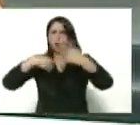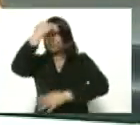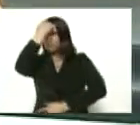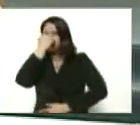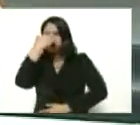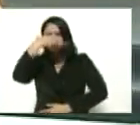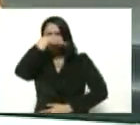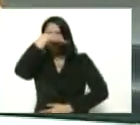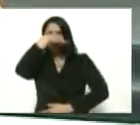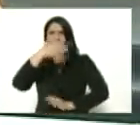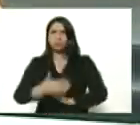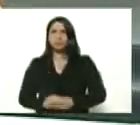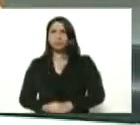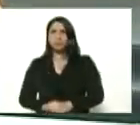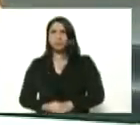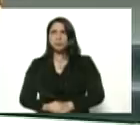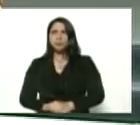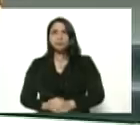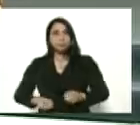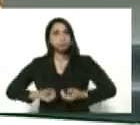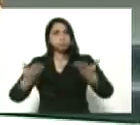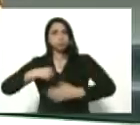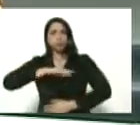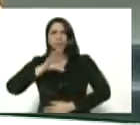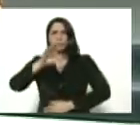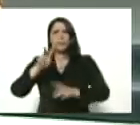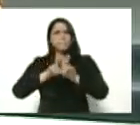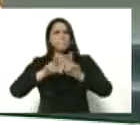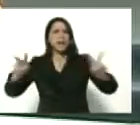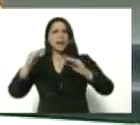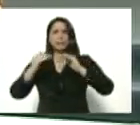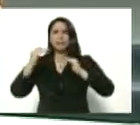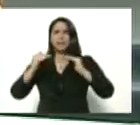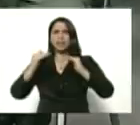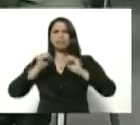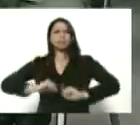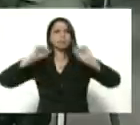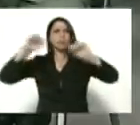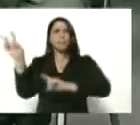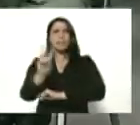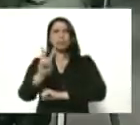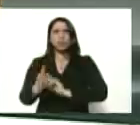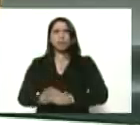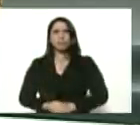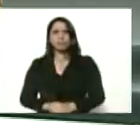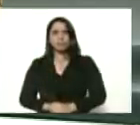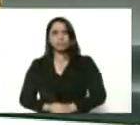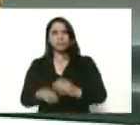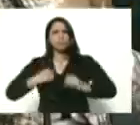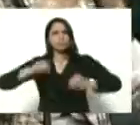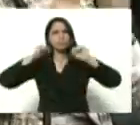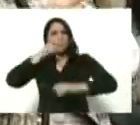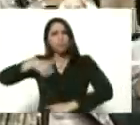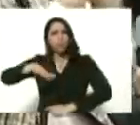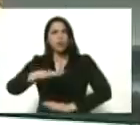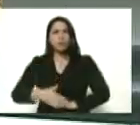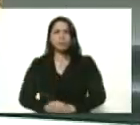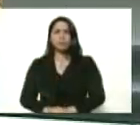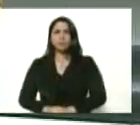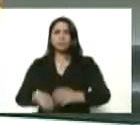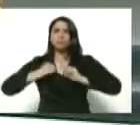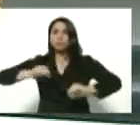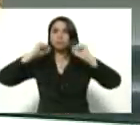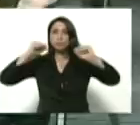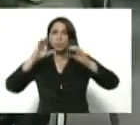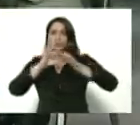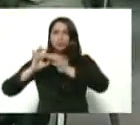terroristas y démosle a nuestra patria paz y estabilidad. ¡Que viva Venezuela! ¡Viva! ¡Que viva el pueblo! ¡Viva! ¡Que